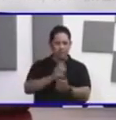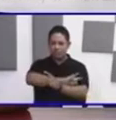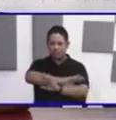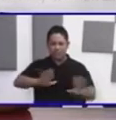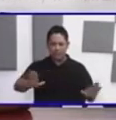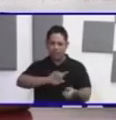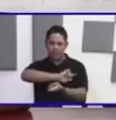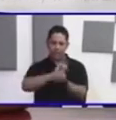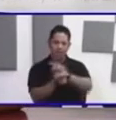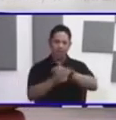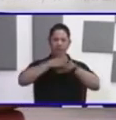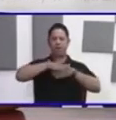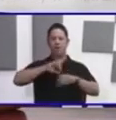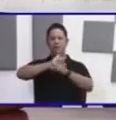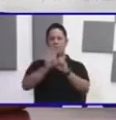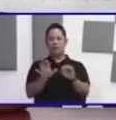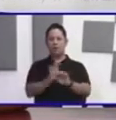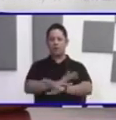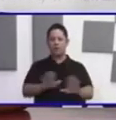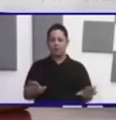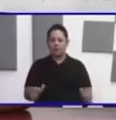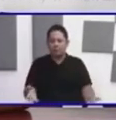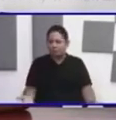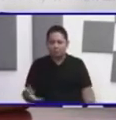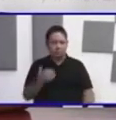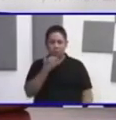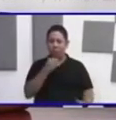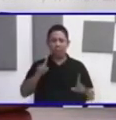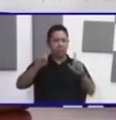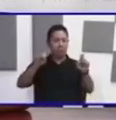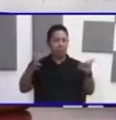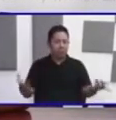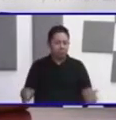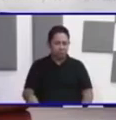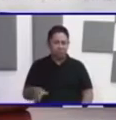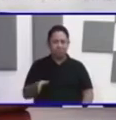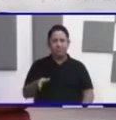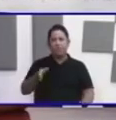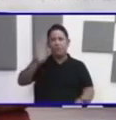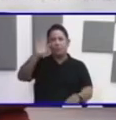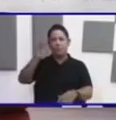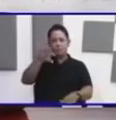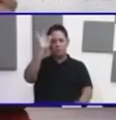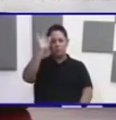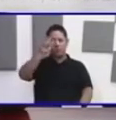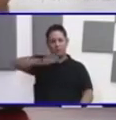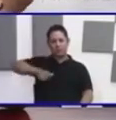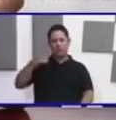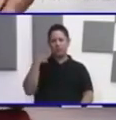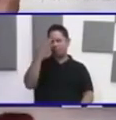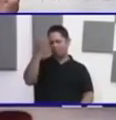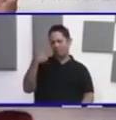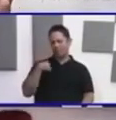Pero nos tocó, y como él lo ha dicho siempre, parece que Dios escogió al que le tocaba. Y a veces me pregunto, ¿por qué yo? Bueno,